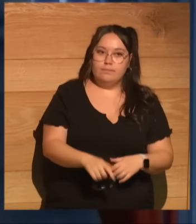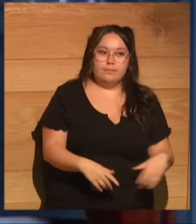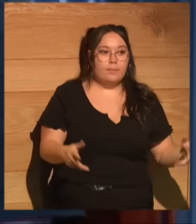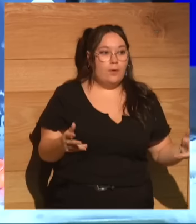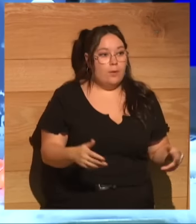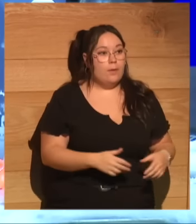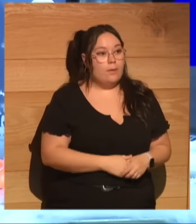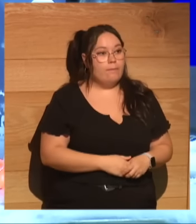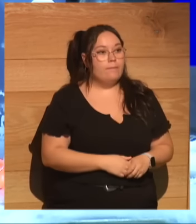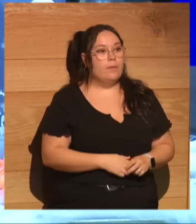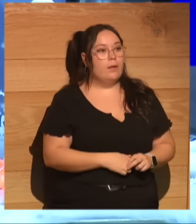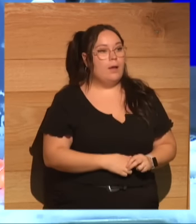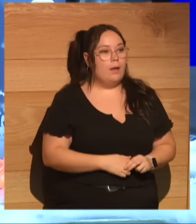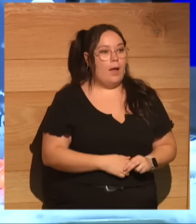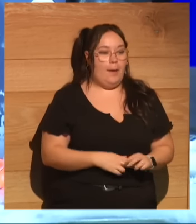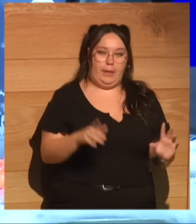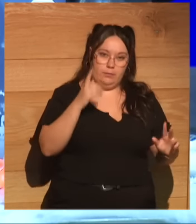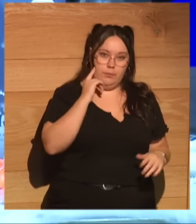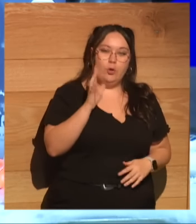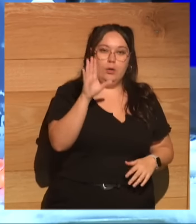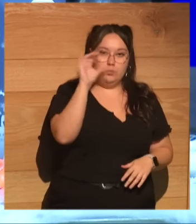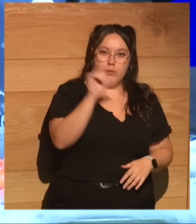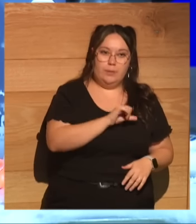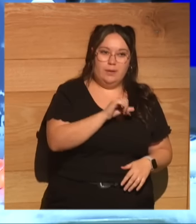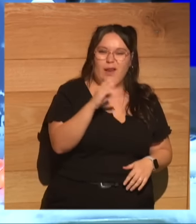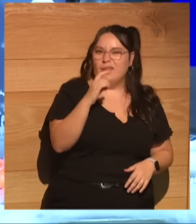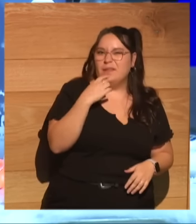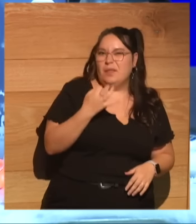Pero si no le... Para... Pero vamos, escúchame ahí. ¿Qué dice la C?